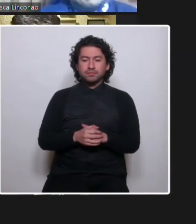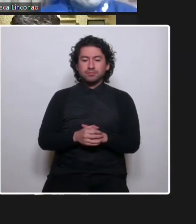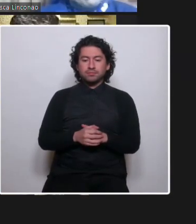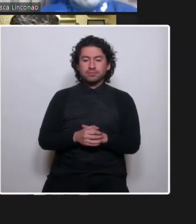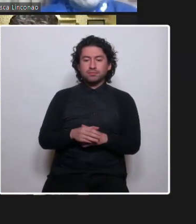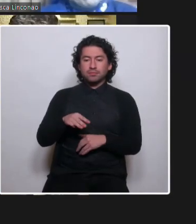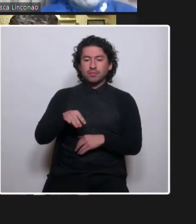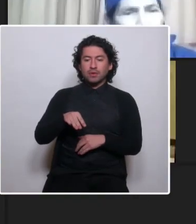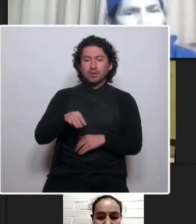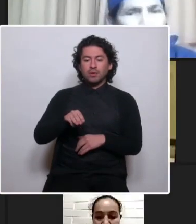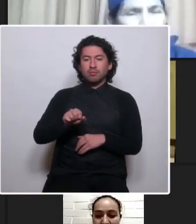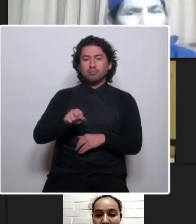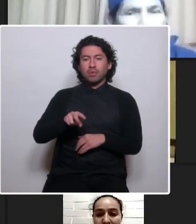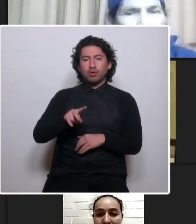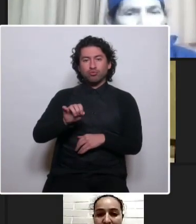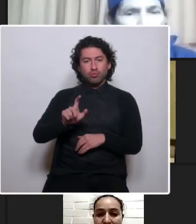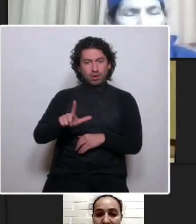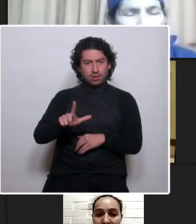Convencional Manuel Osandón.